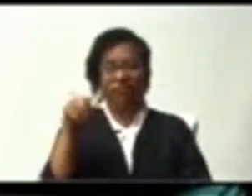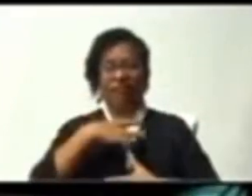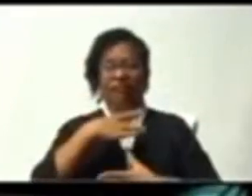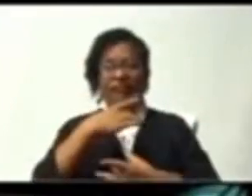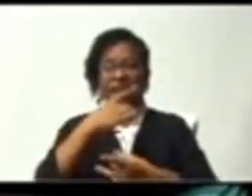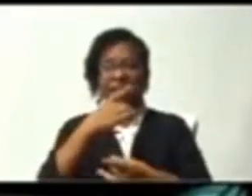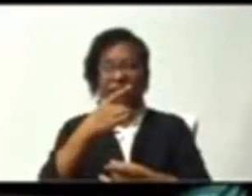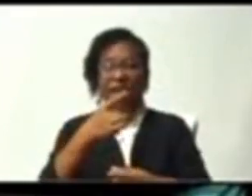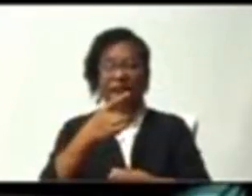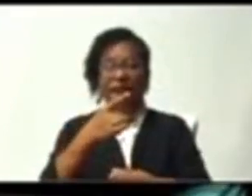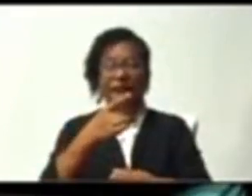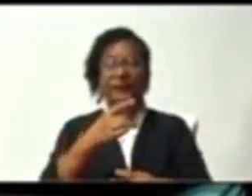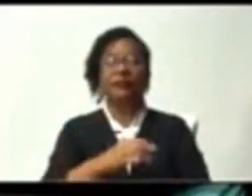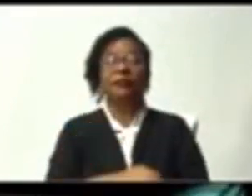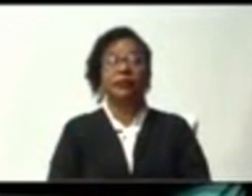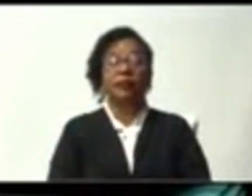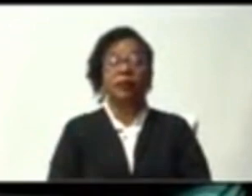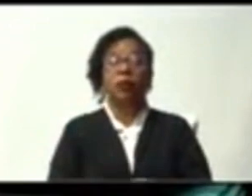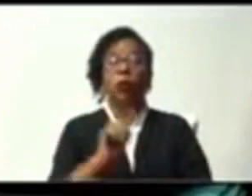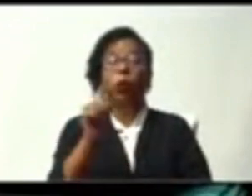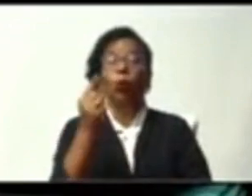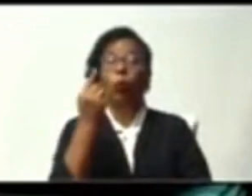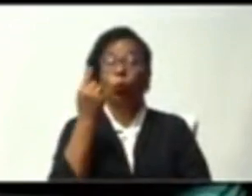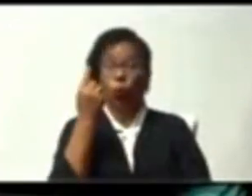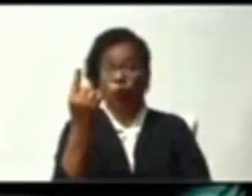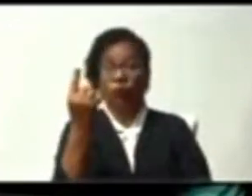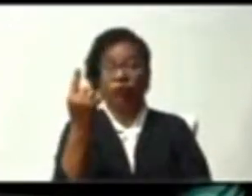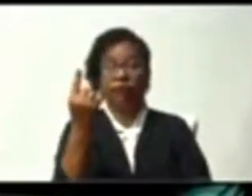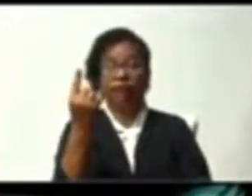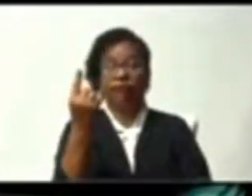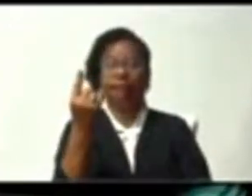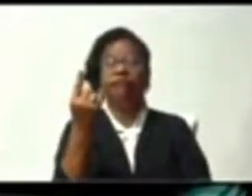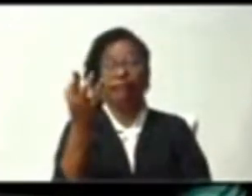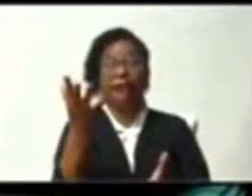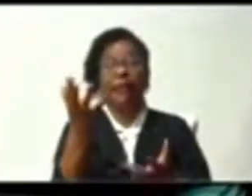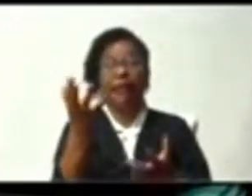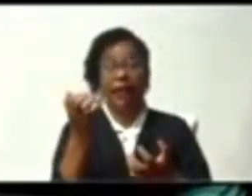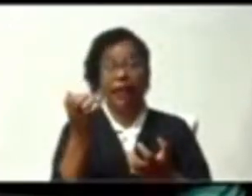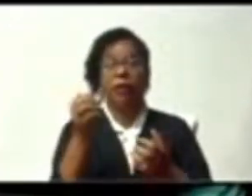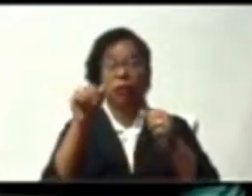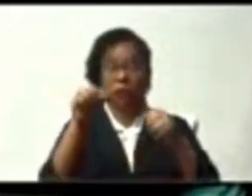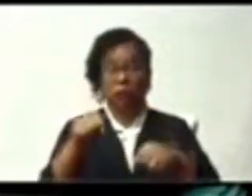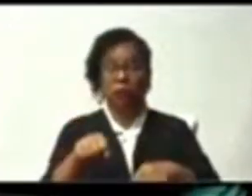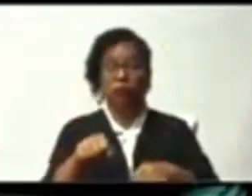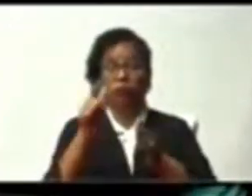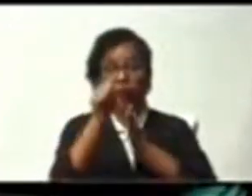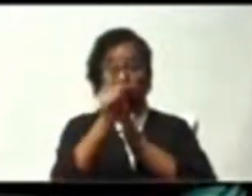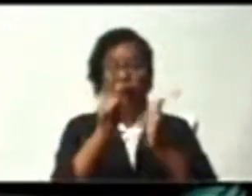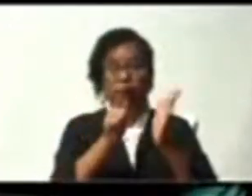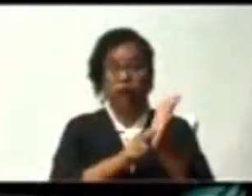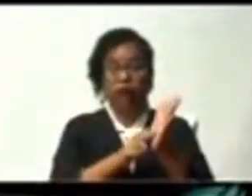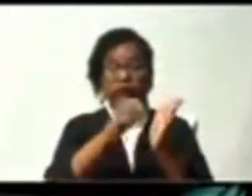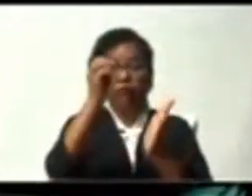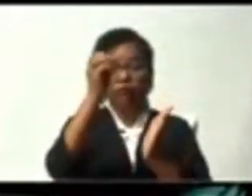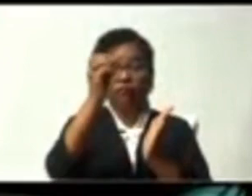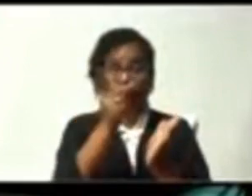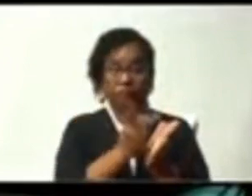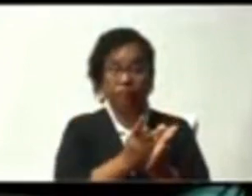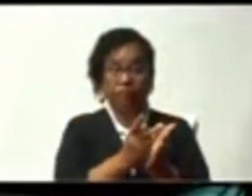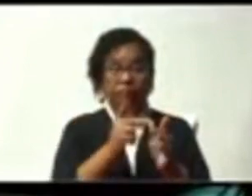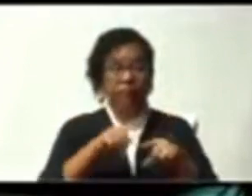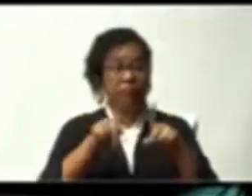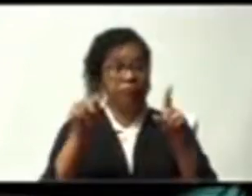aérea que está interesada en que se apruebe esta ley y las demás parece que no están de acuerdo con el proyecto de